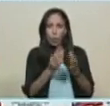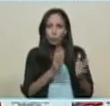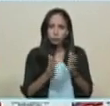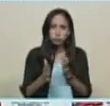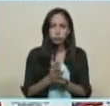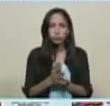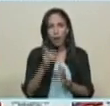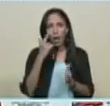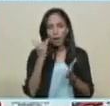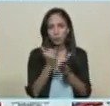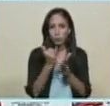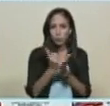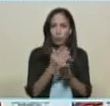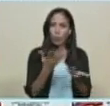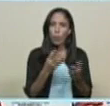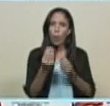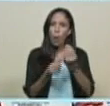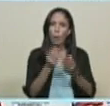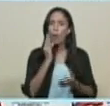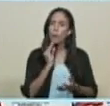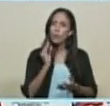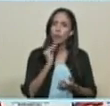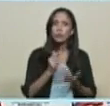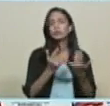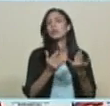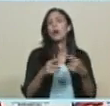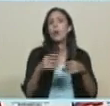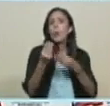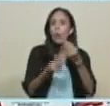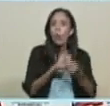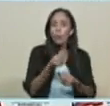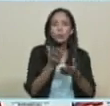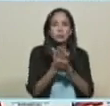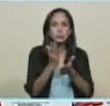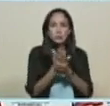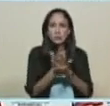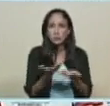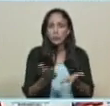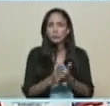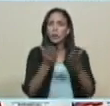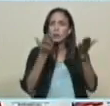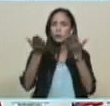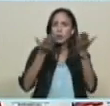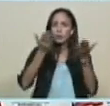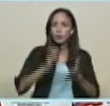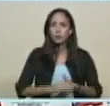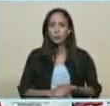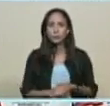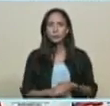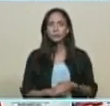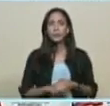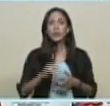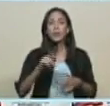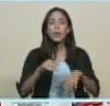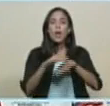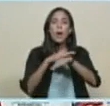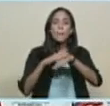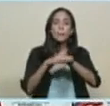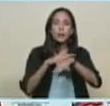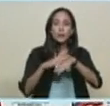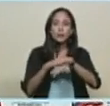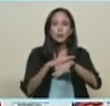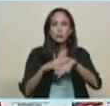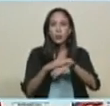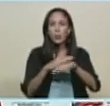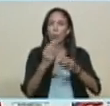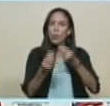con la experiencia que tenemos, guardando los servicios necesarios siempre, y insto a la Administración Pública